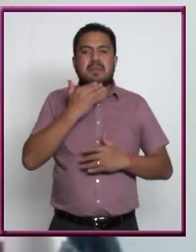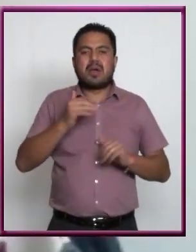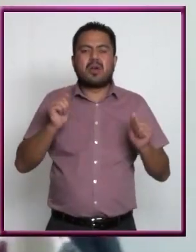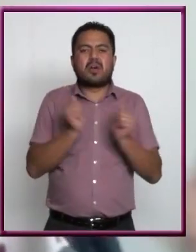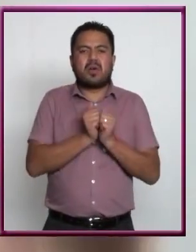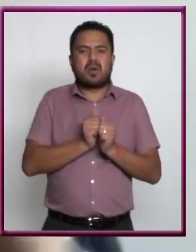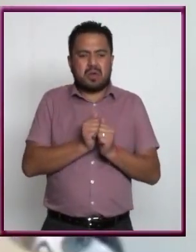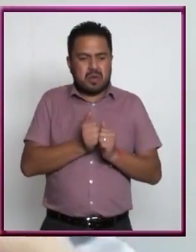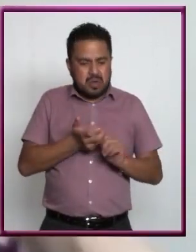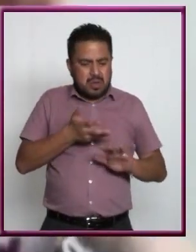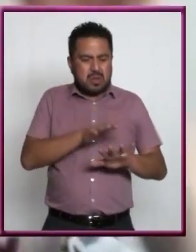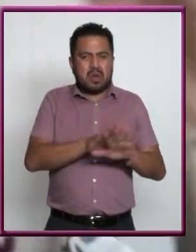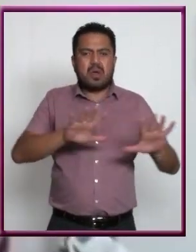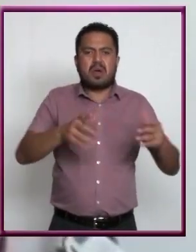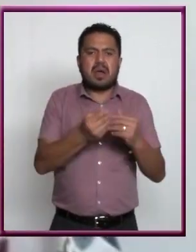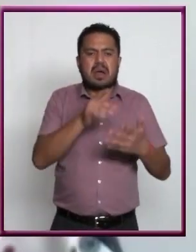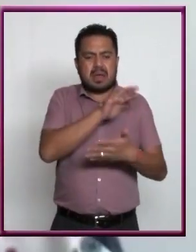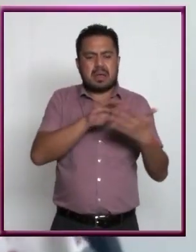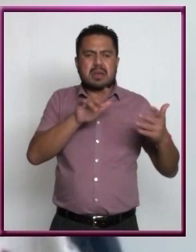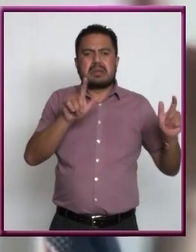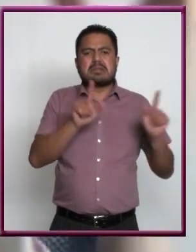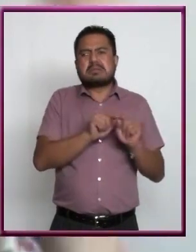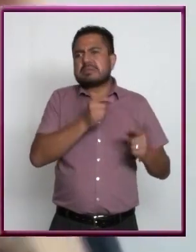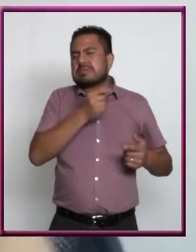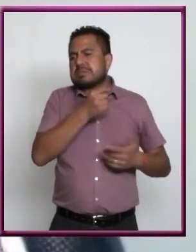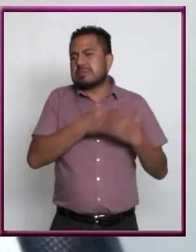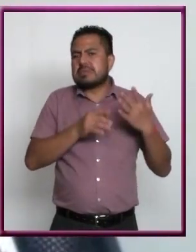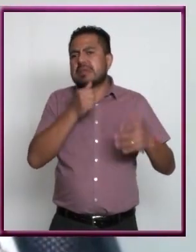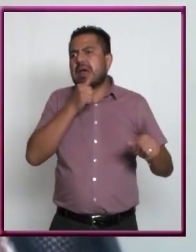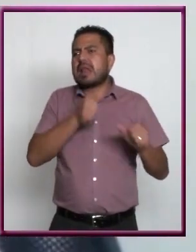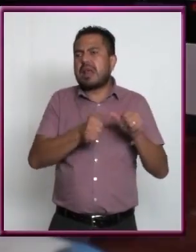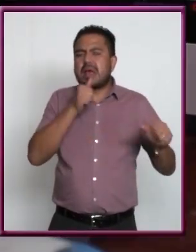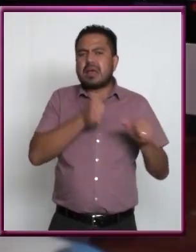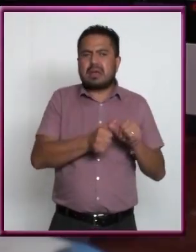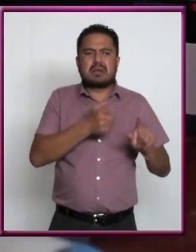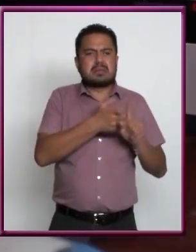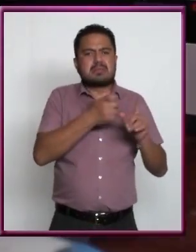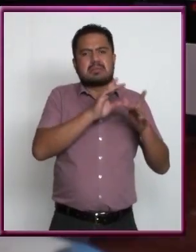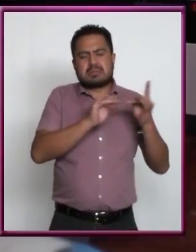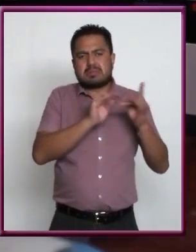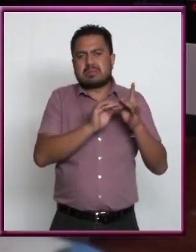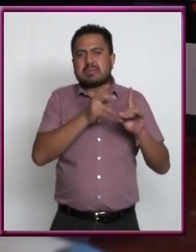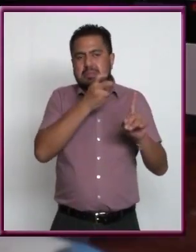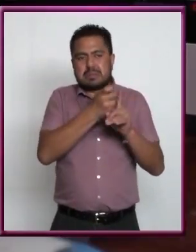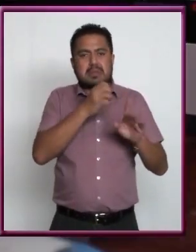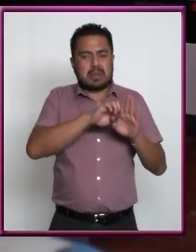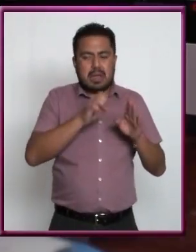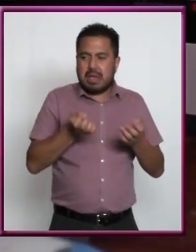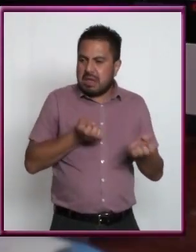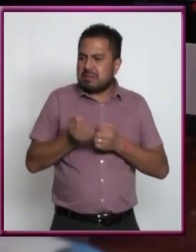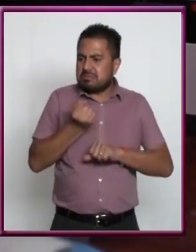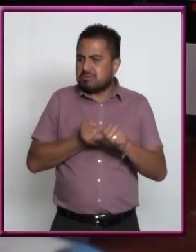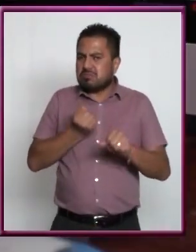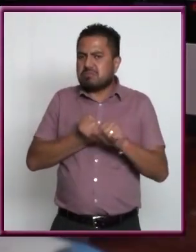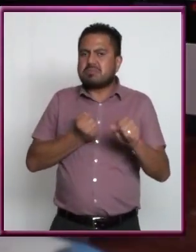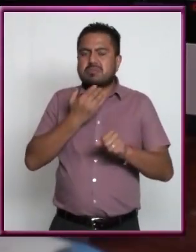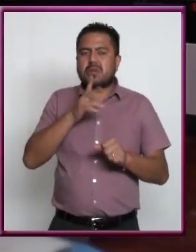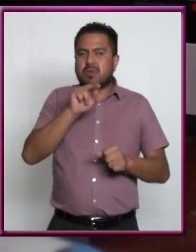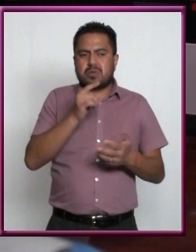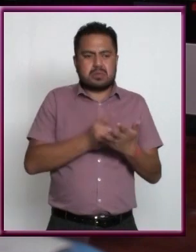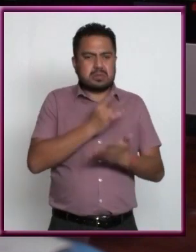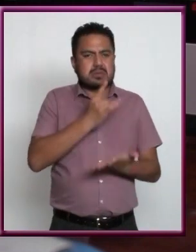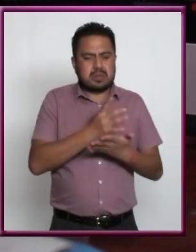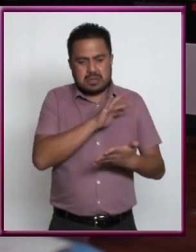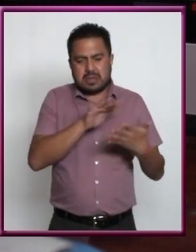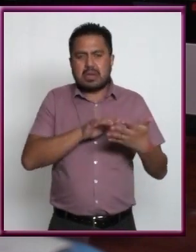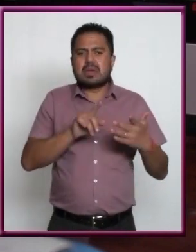entendiendo la idea, si está leyendo oraciones o está leyendo letras que se juntan. Y eso es un buen ejercicio porque no solamente es